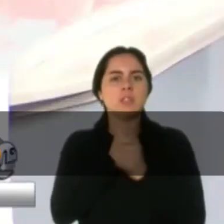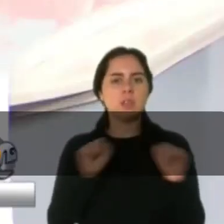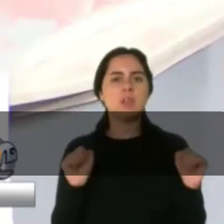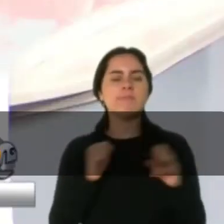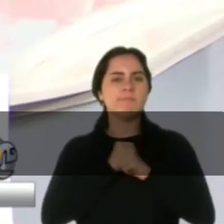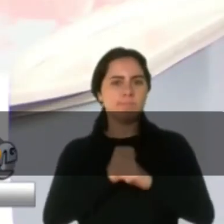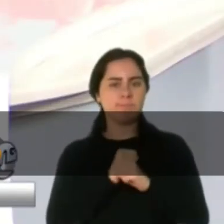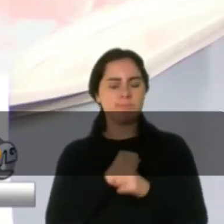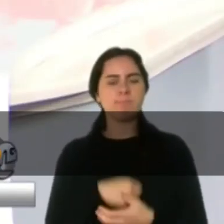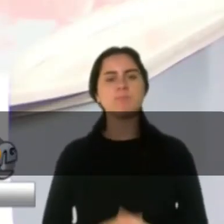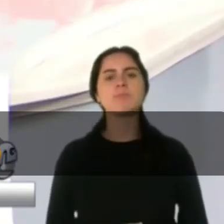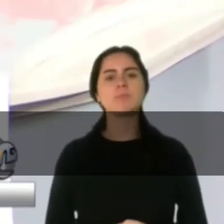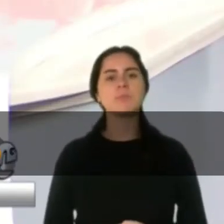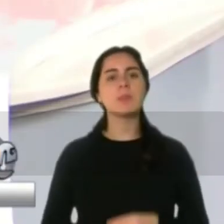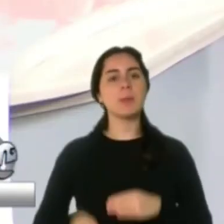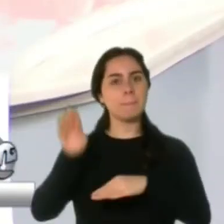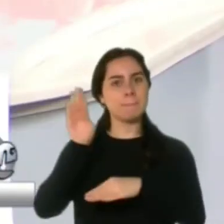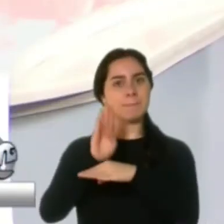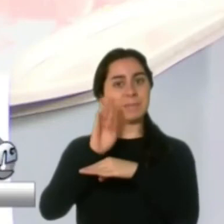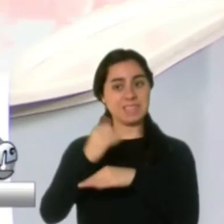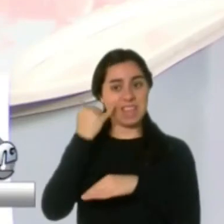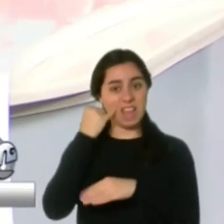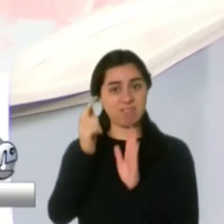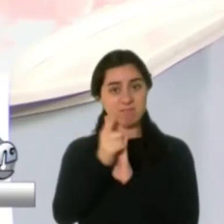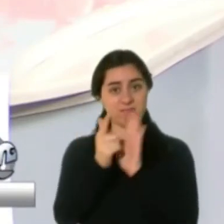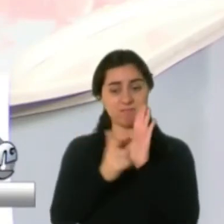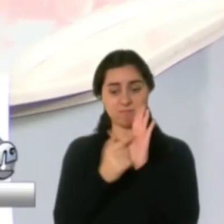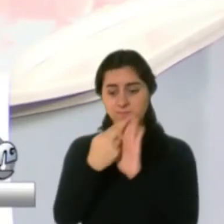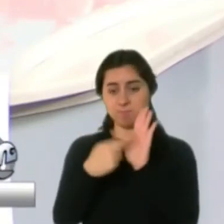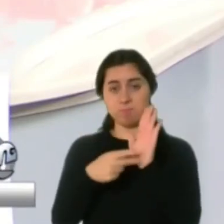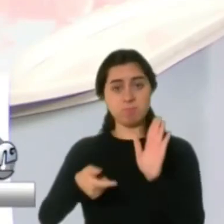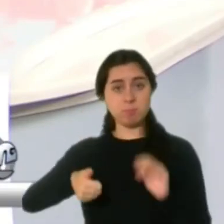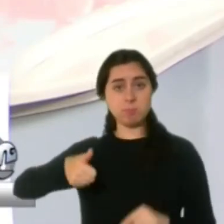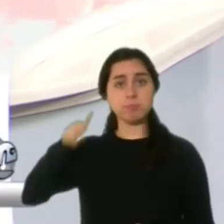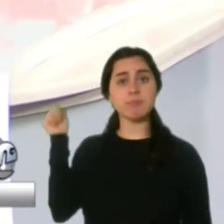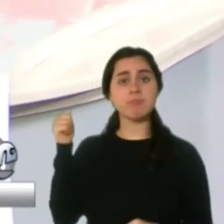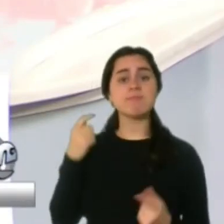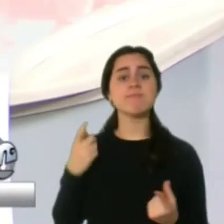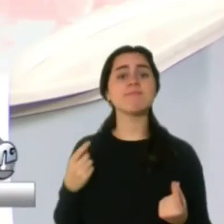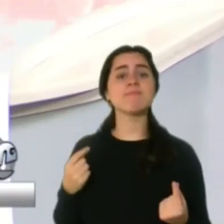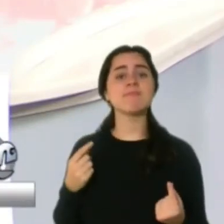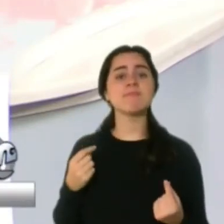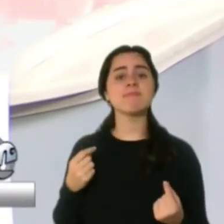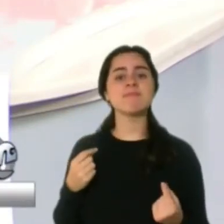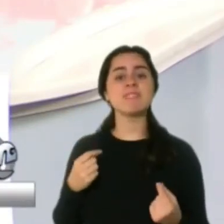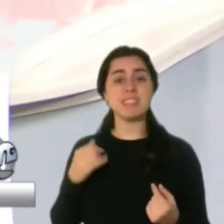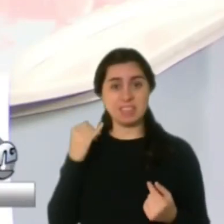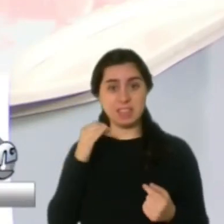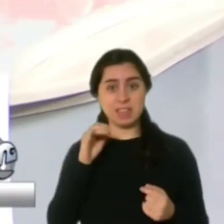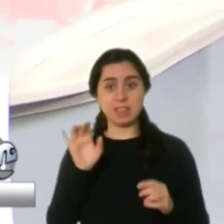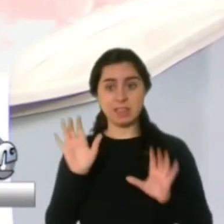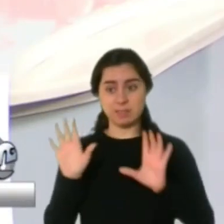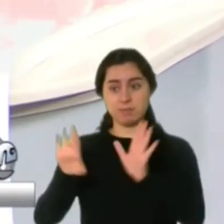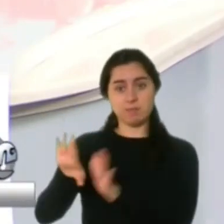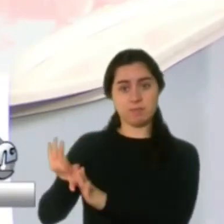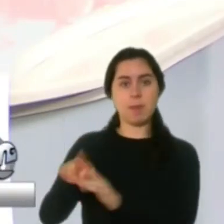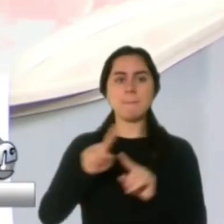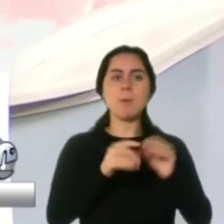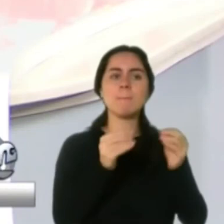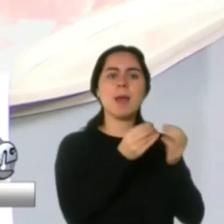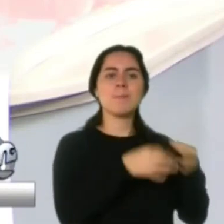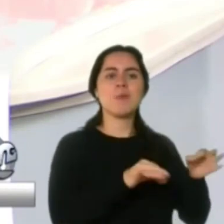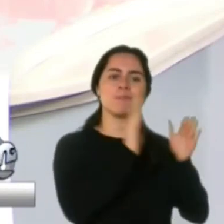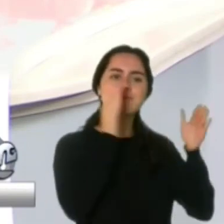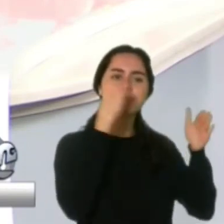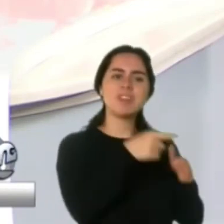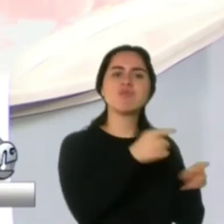Para aquellos negocios que no están cumpliendo, pues hizo el énfasis y reconoció que hay negocios que sí lo están haciendo. Nosotros de